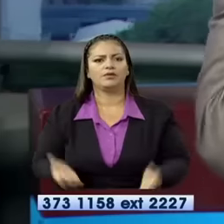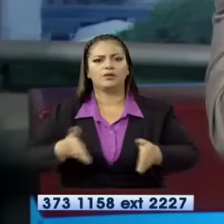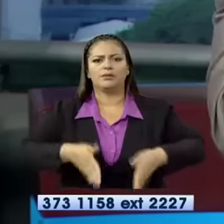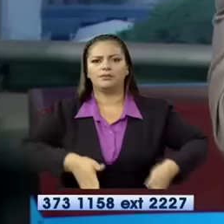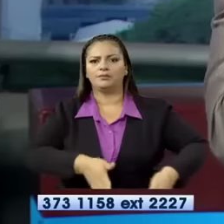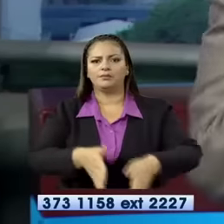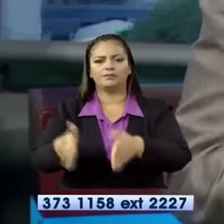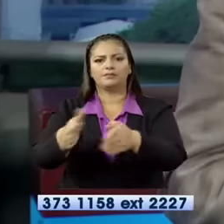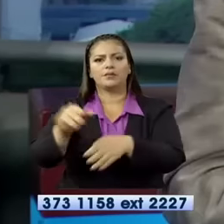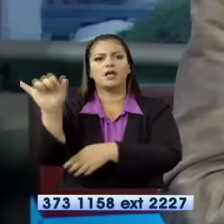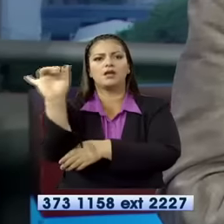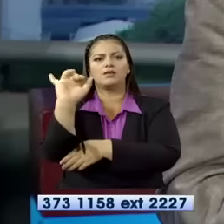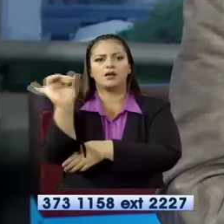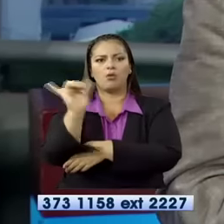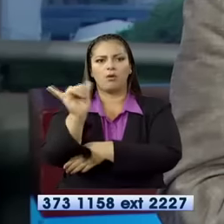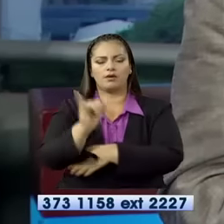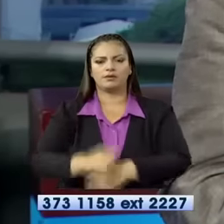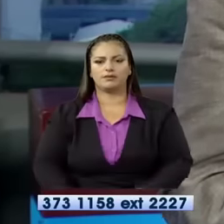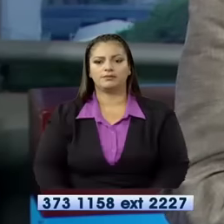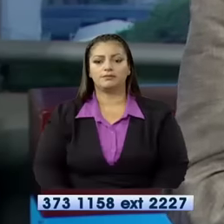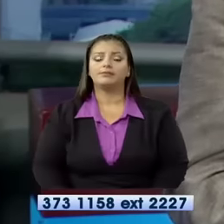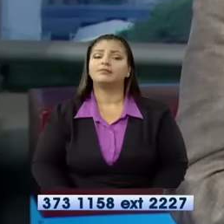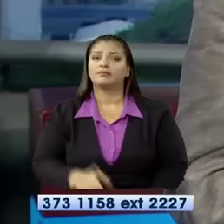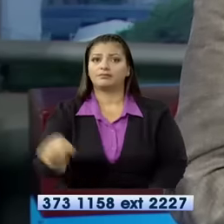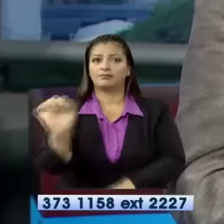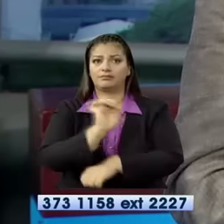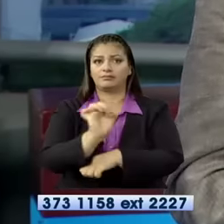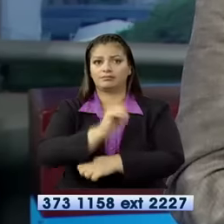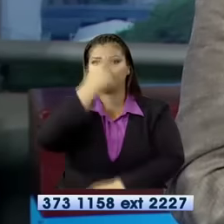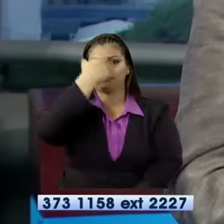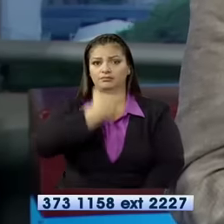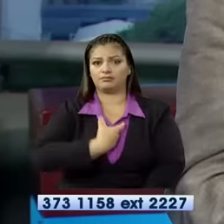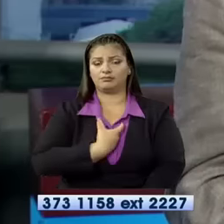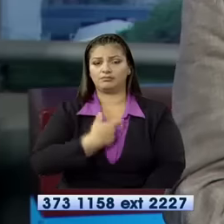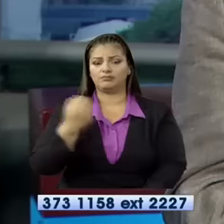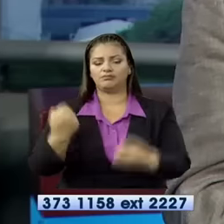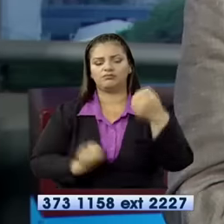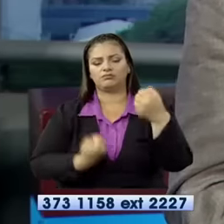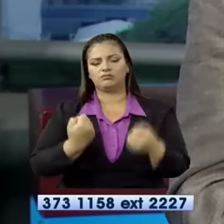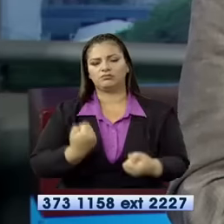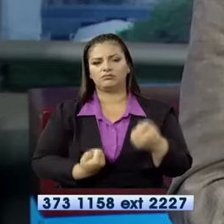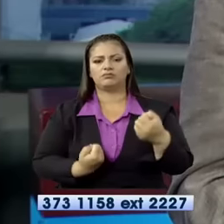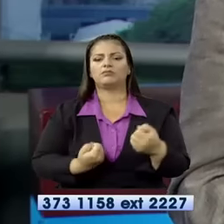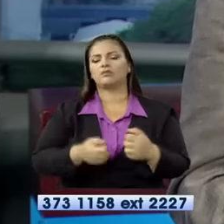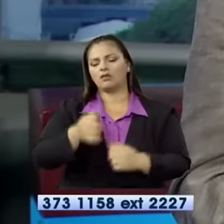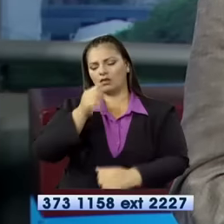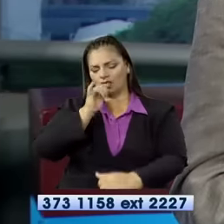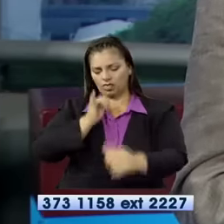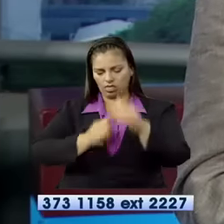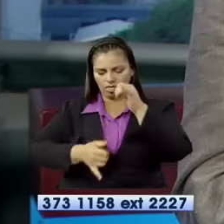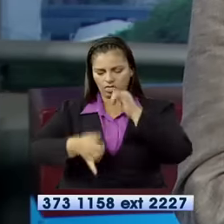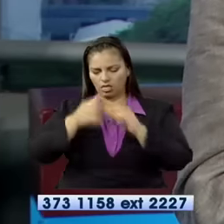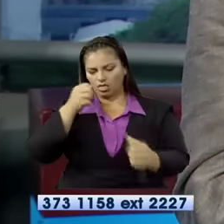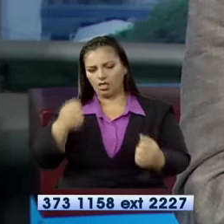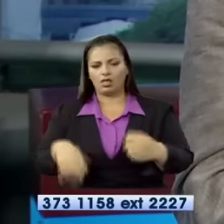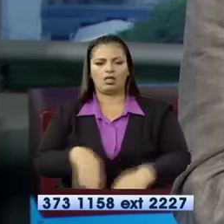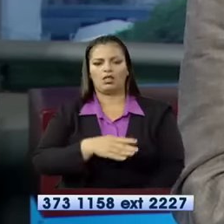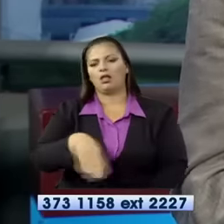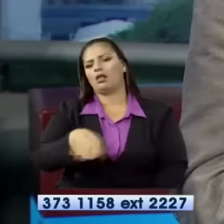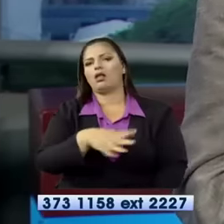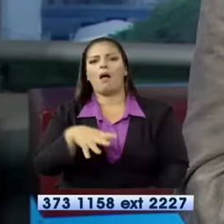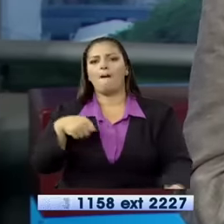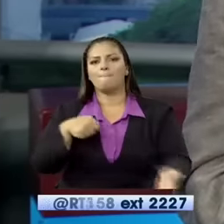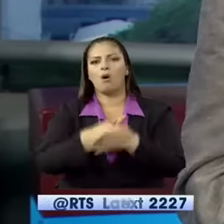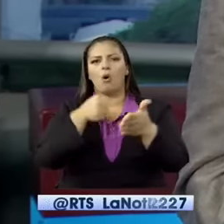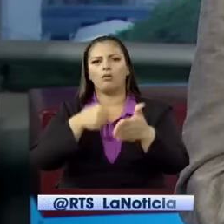provocado provocado por un vehículo uno de los vehículos involucrados cuyo conductor estaba bajo los efectos del